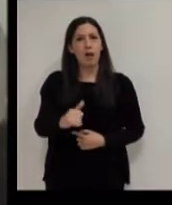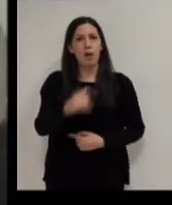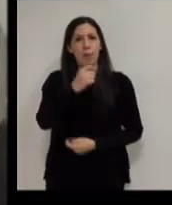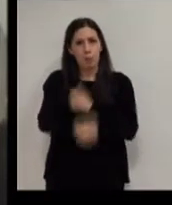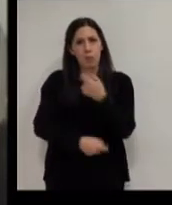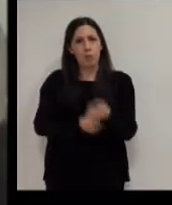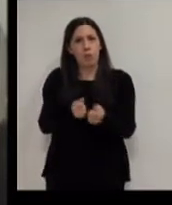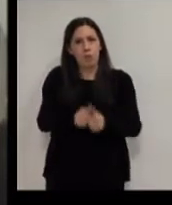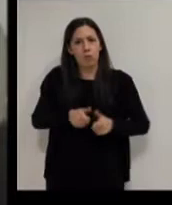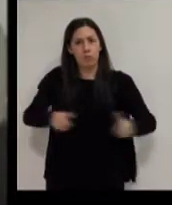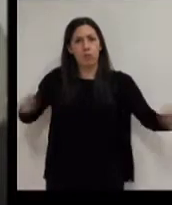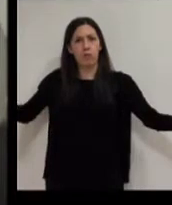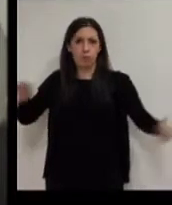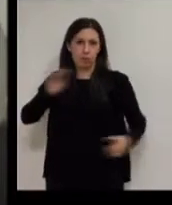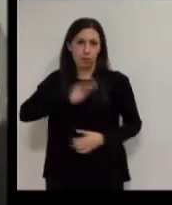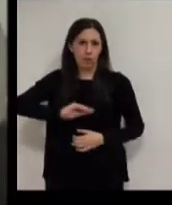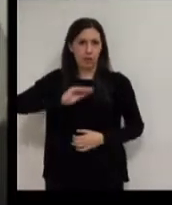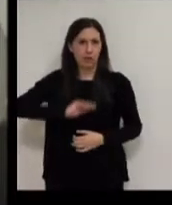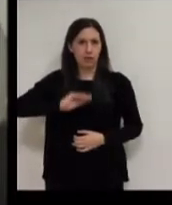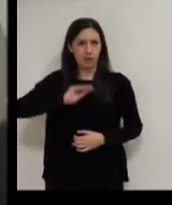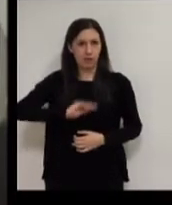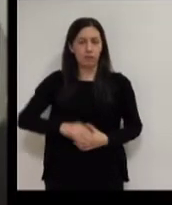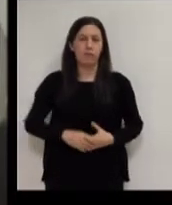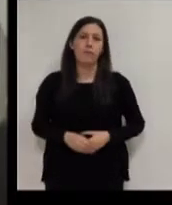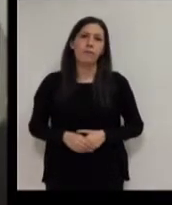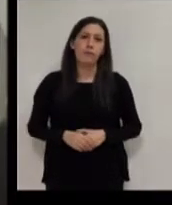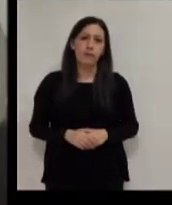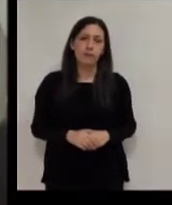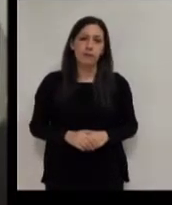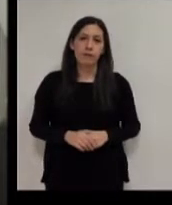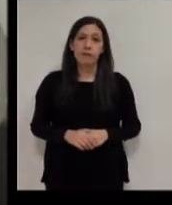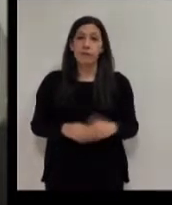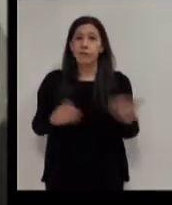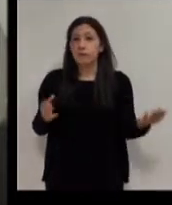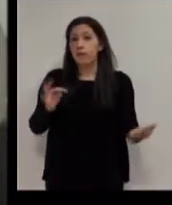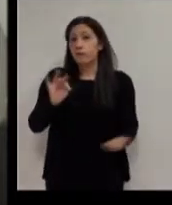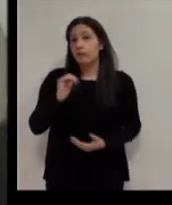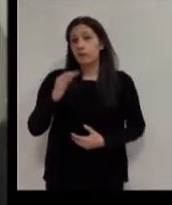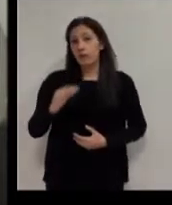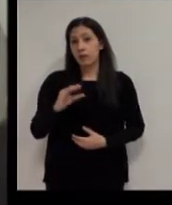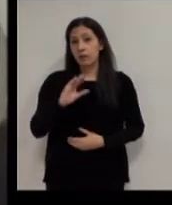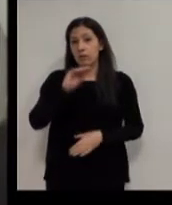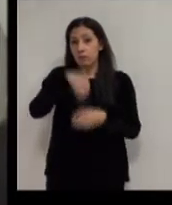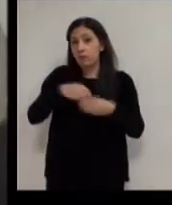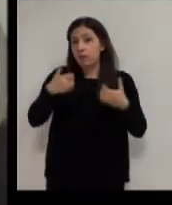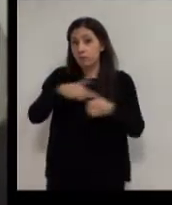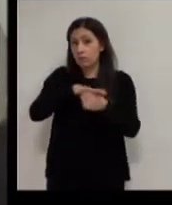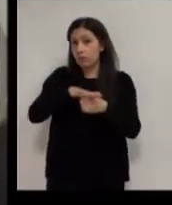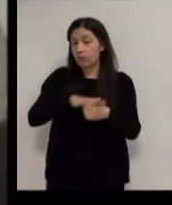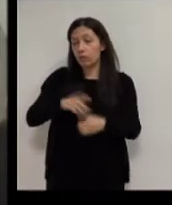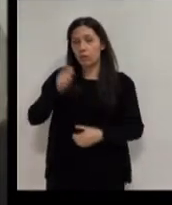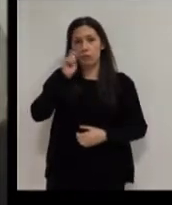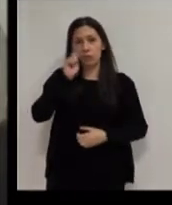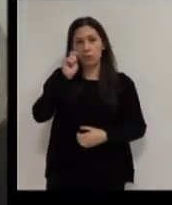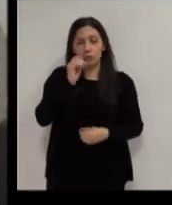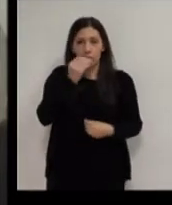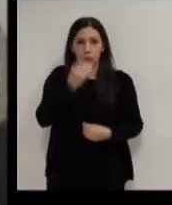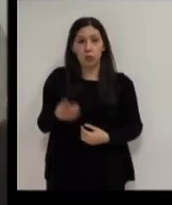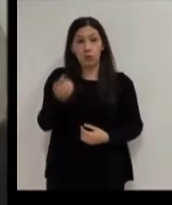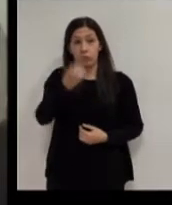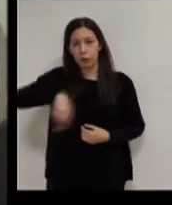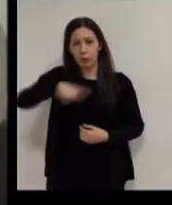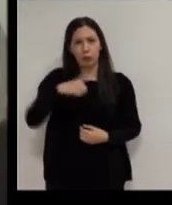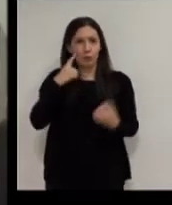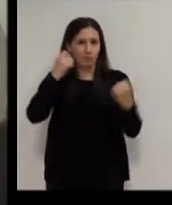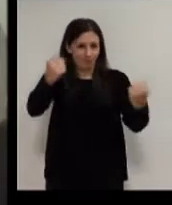forma más importante, ¿no? Y las TIC en el turismo, bueno, vosotros sois